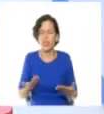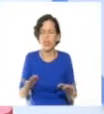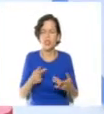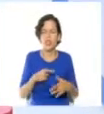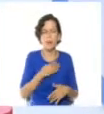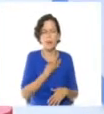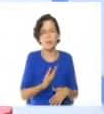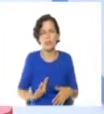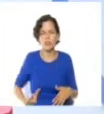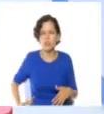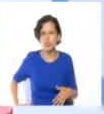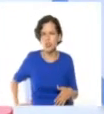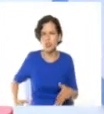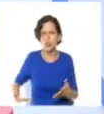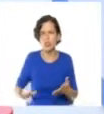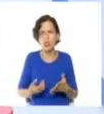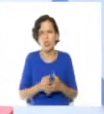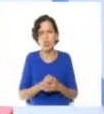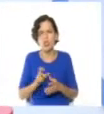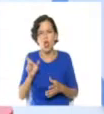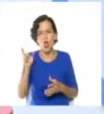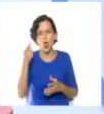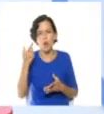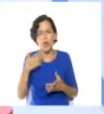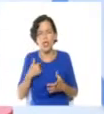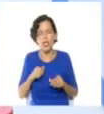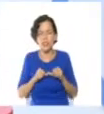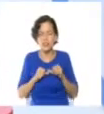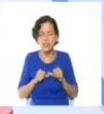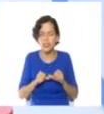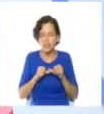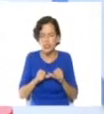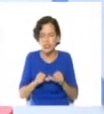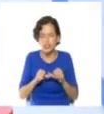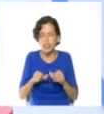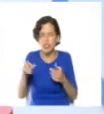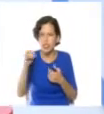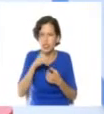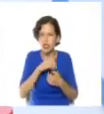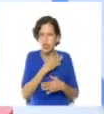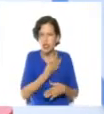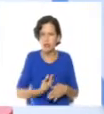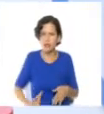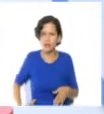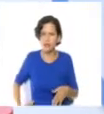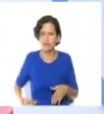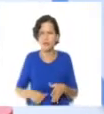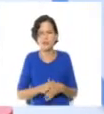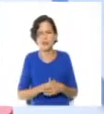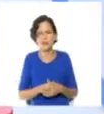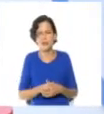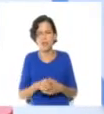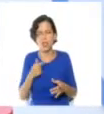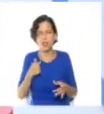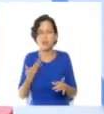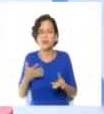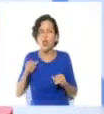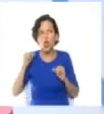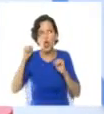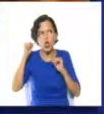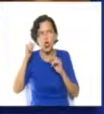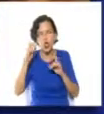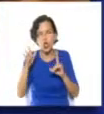presidente Juan Vicente Gómez quería perpetuar su dictadura en el poder, y lo logró porque